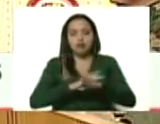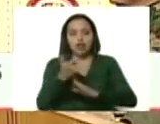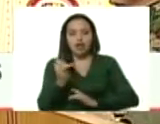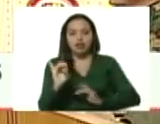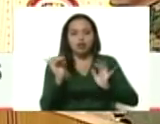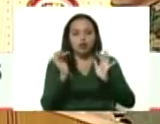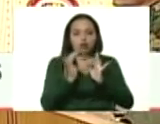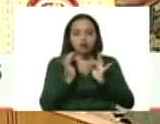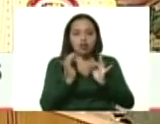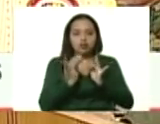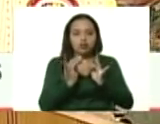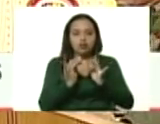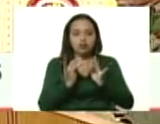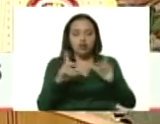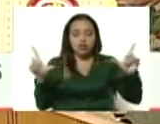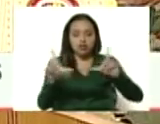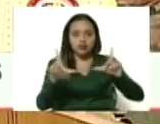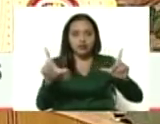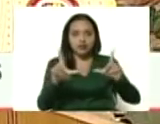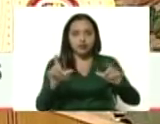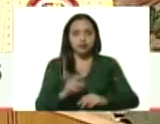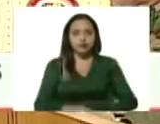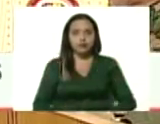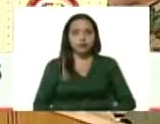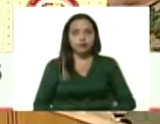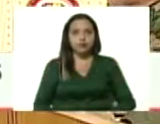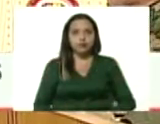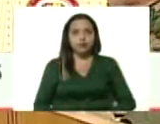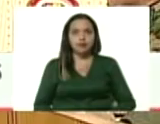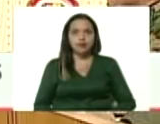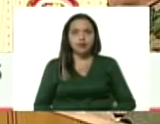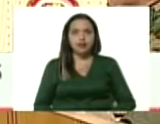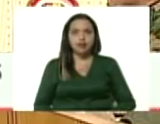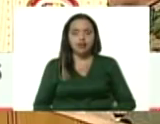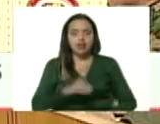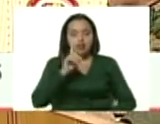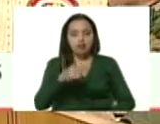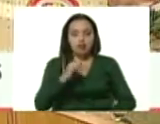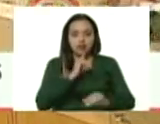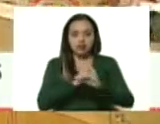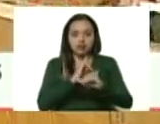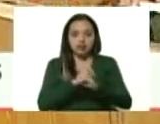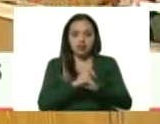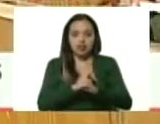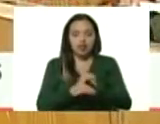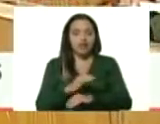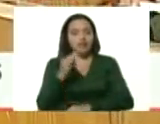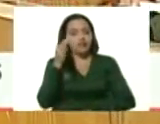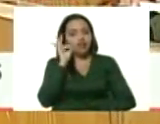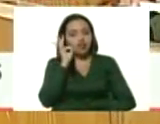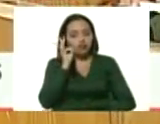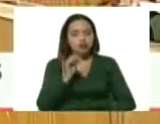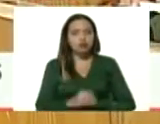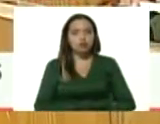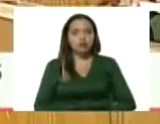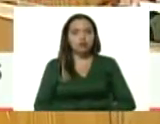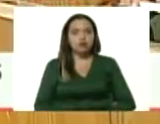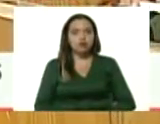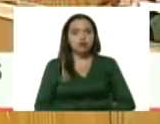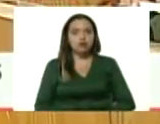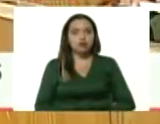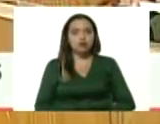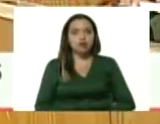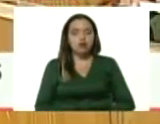contacto directo a través de la televisión y de las redes sociales. Saben ustedes, por Facebook, por